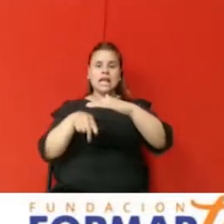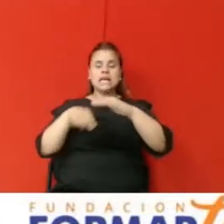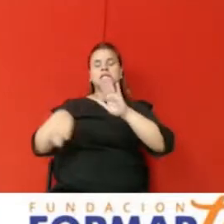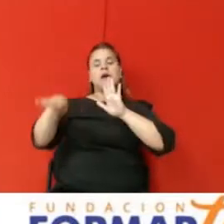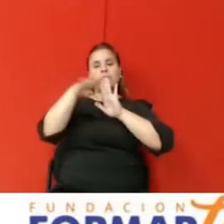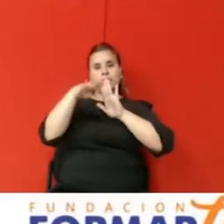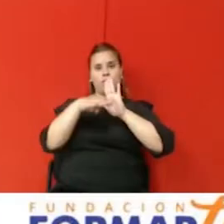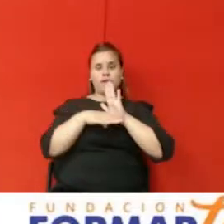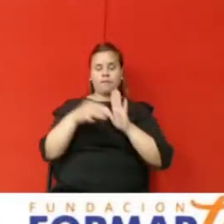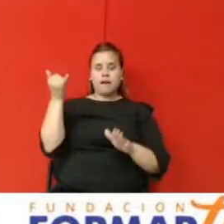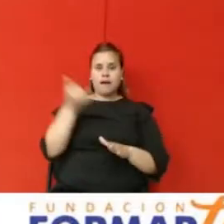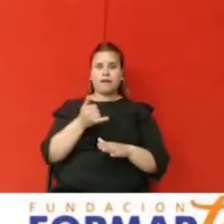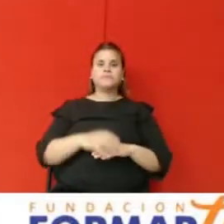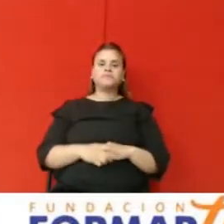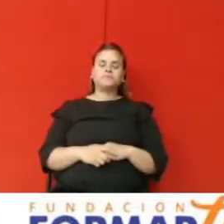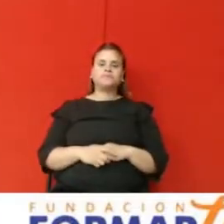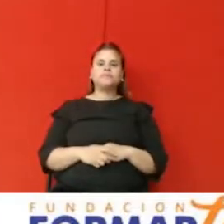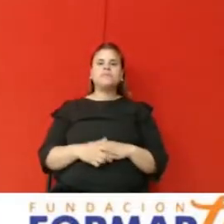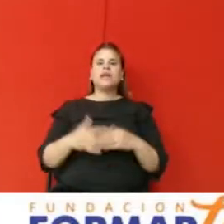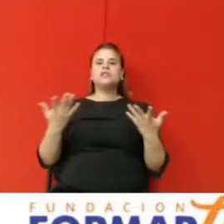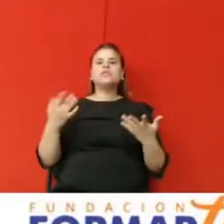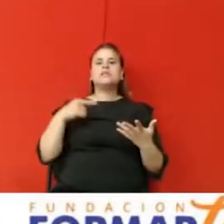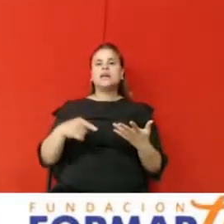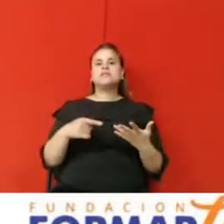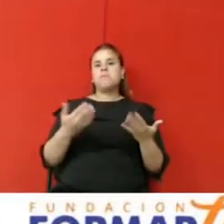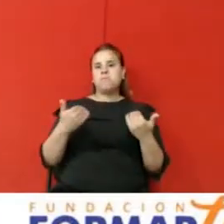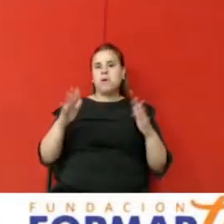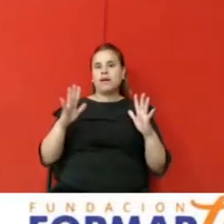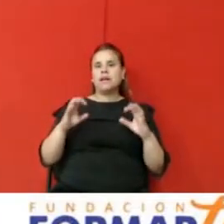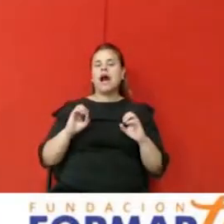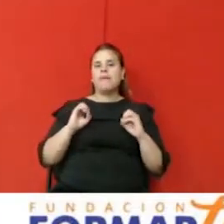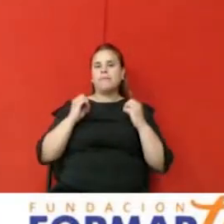y es la más extensiva, con virtudes y con defectos, por supuesto.